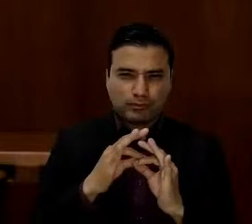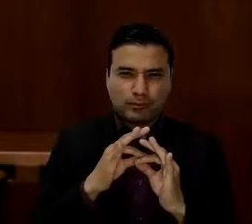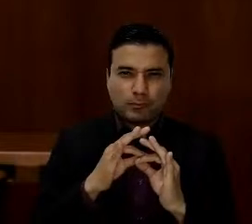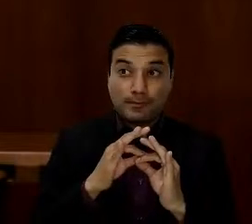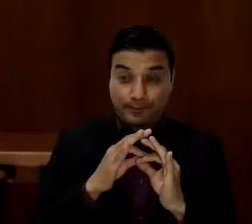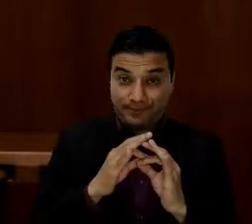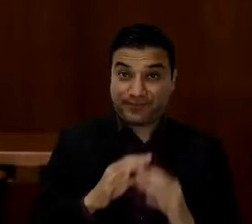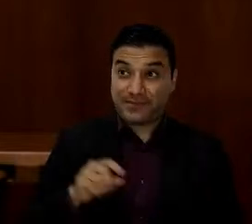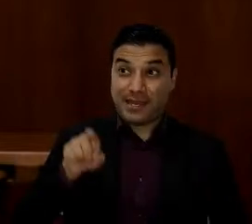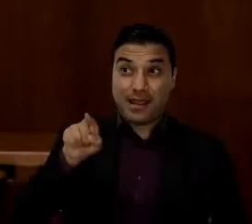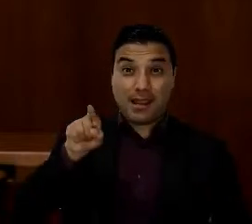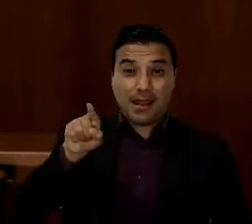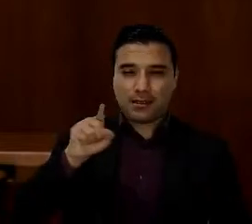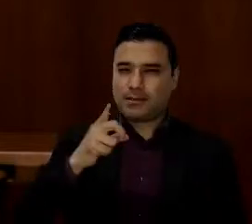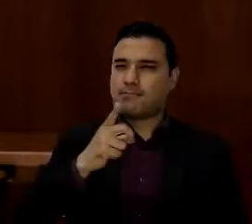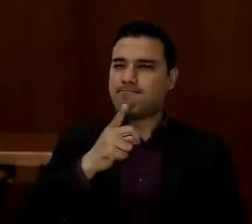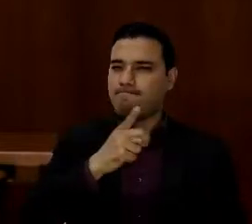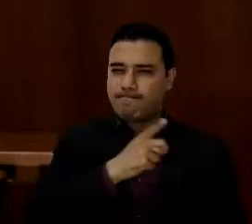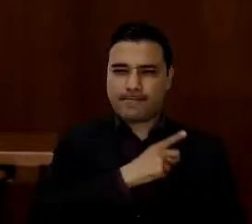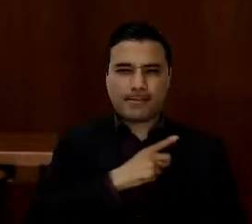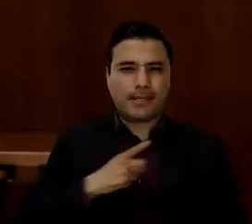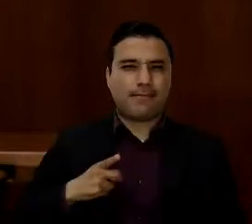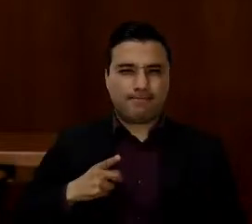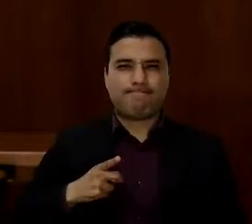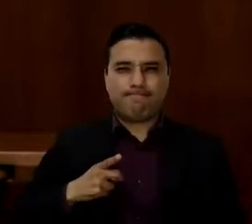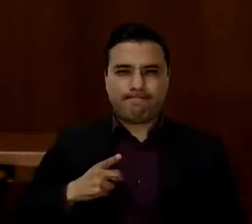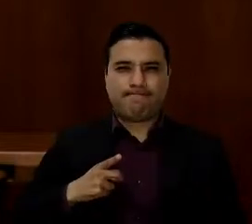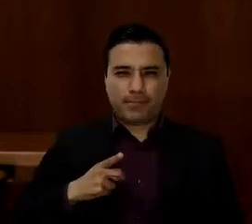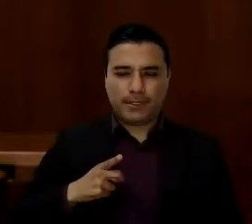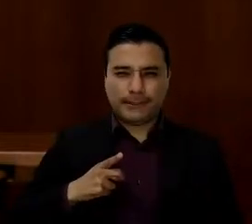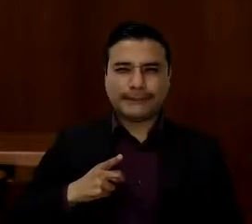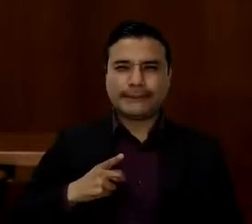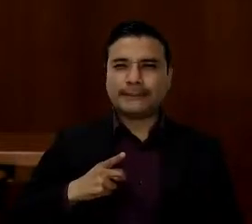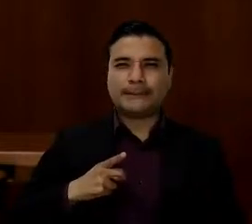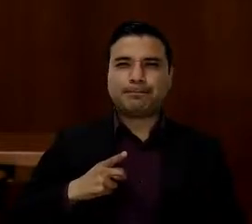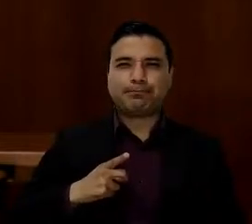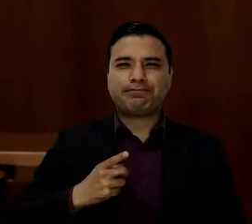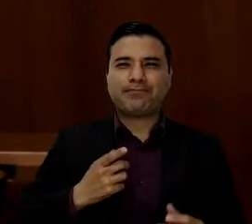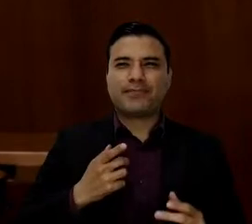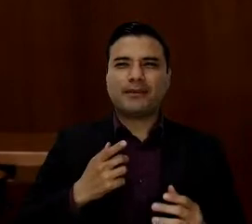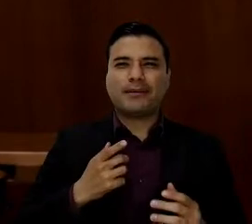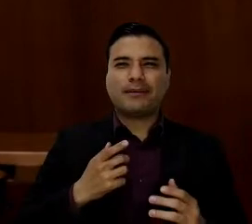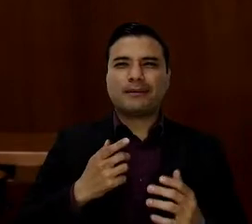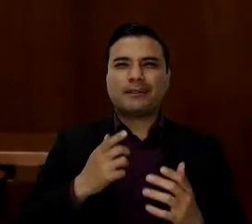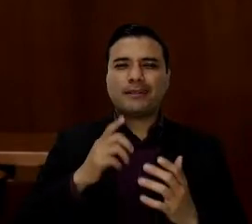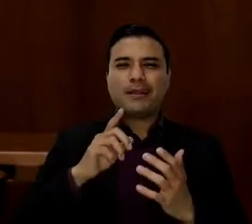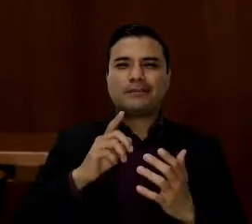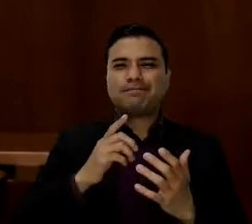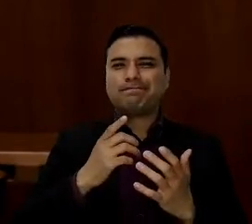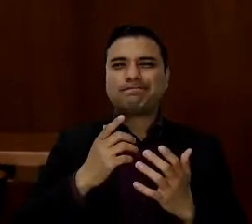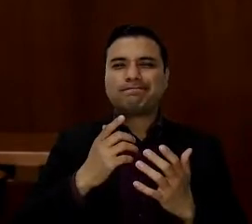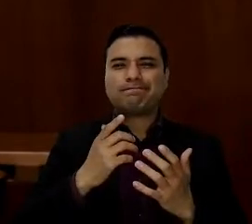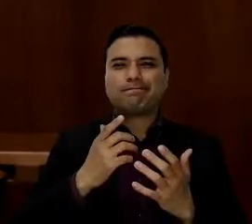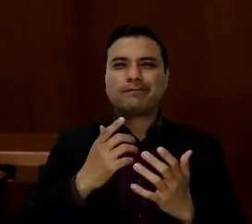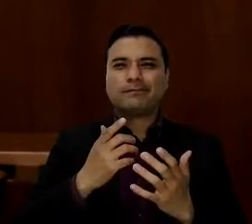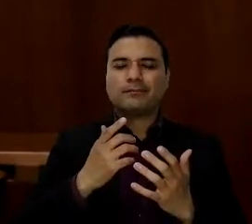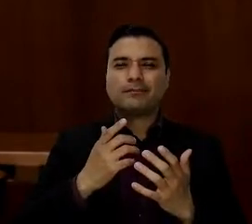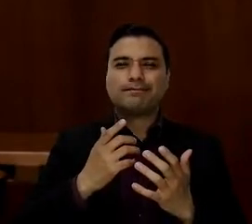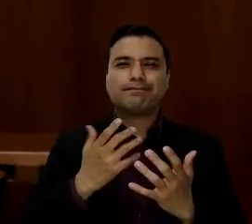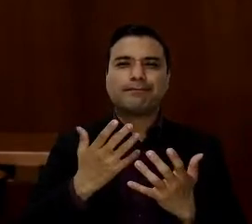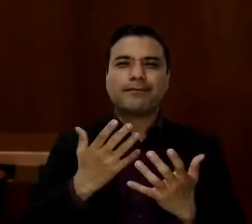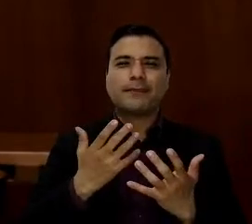que esté a su alcance para poner fin a la larga historia de agravios en contra del ejercicio